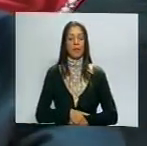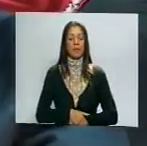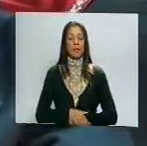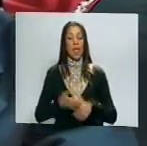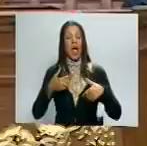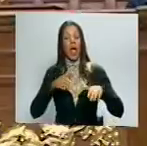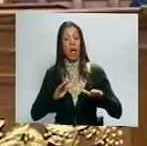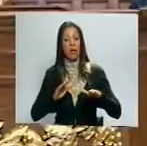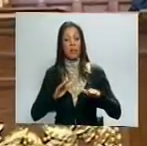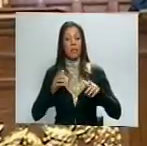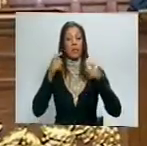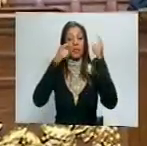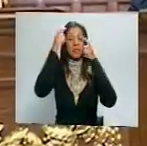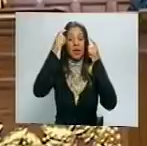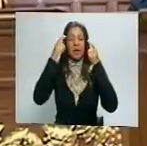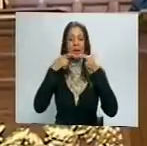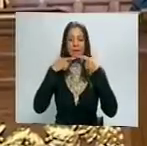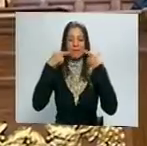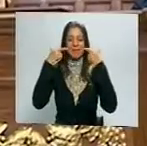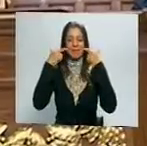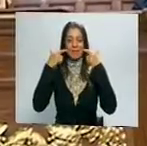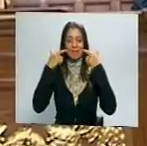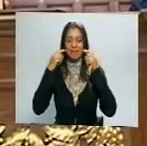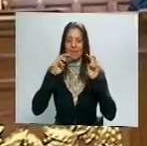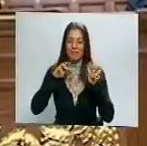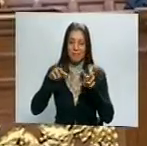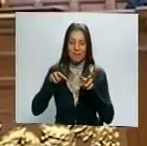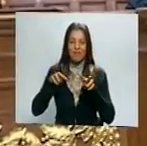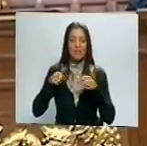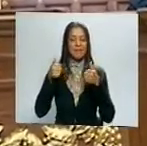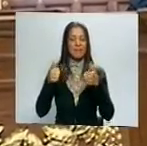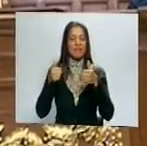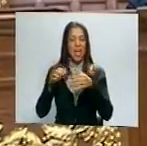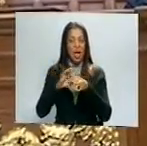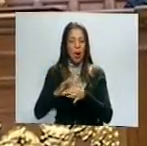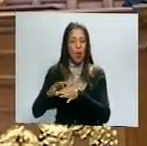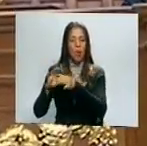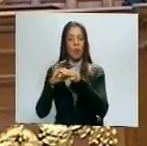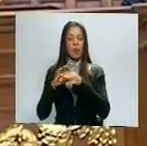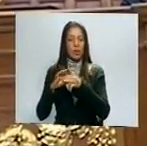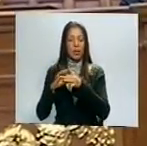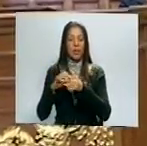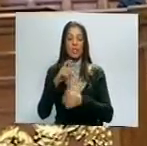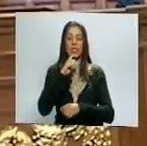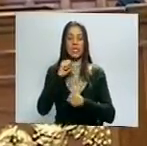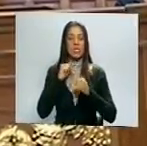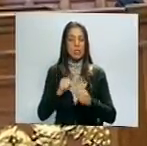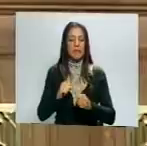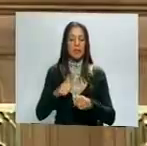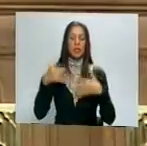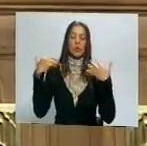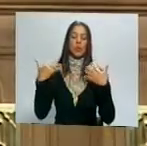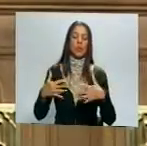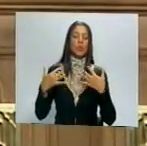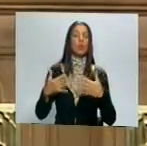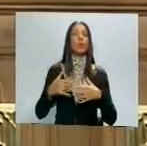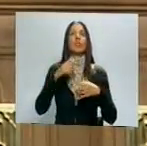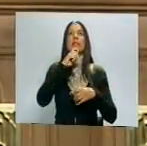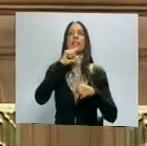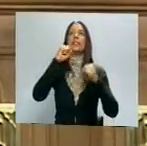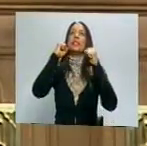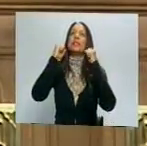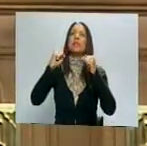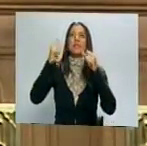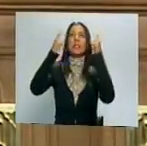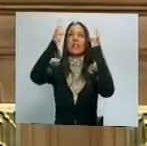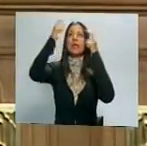Seguramente desde ya sonríe, ya se dan cuenta que la cosa no era fácil. Y no es fácil, comandante. Ha sido bien duro, muy duro ha sido.